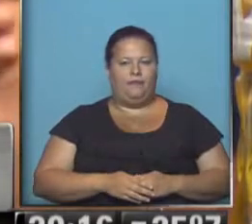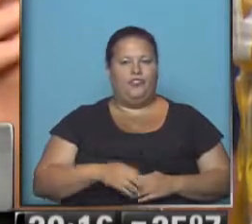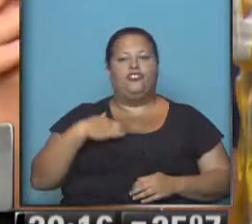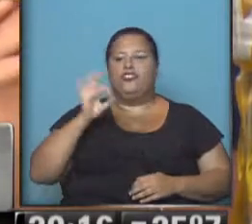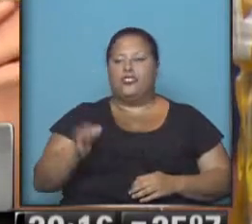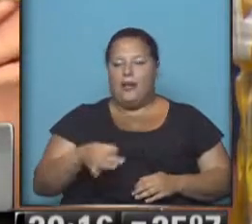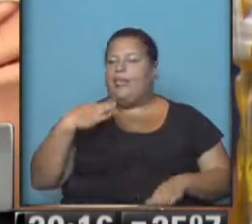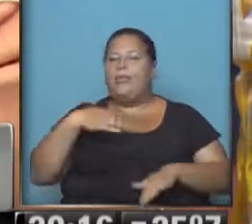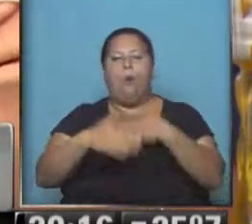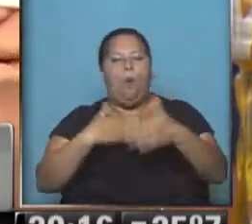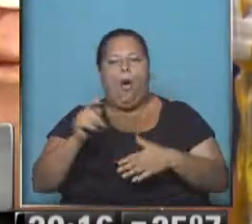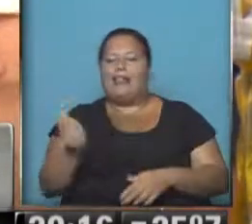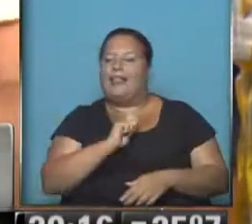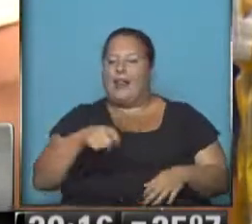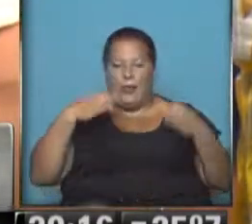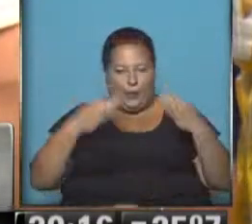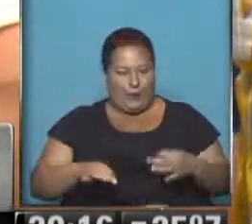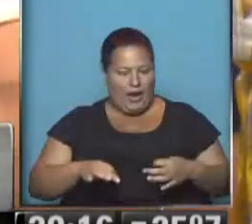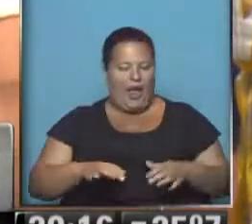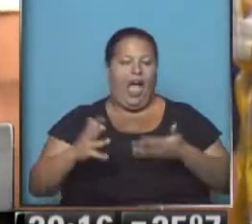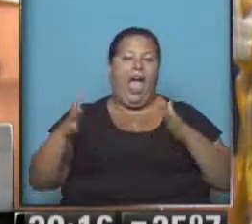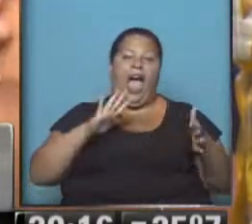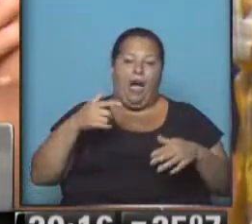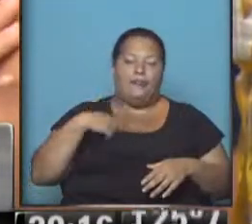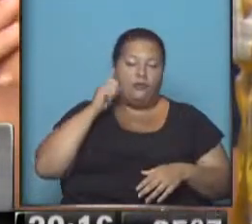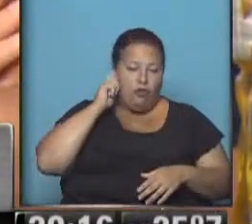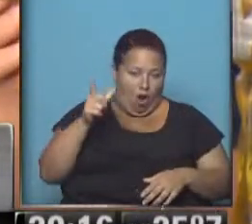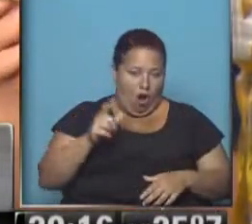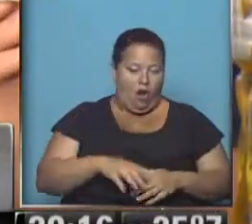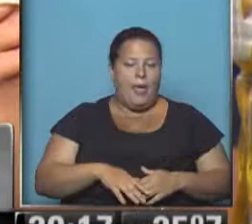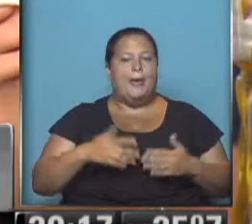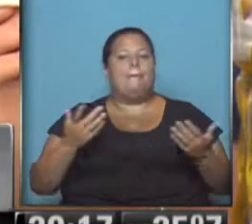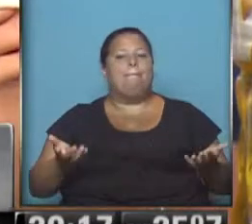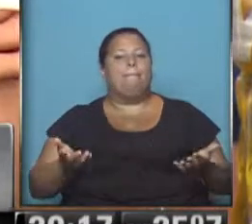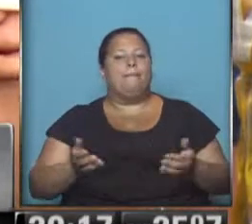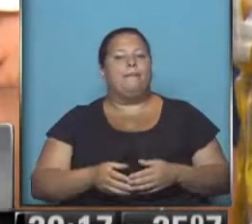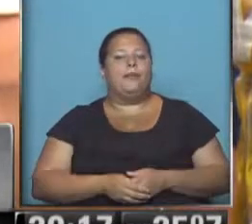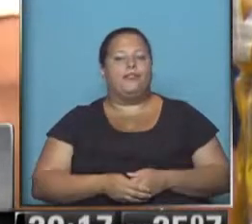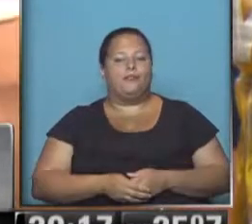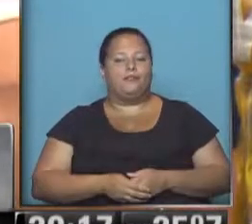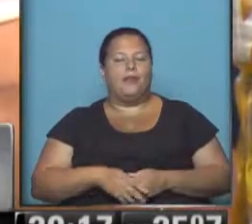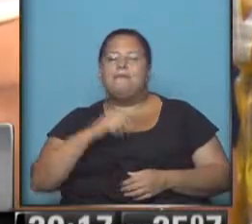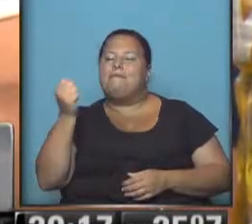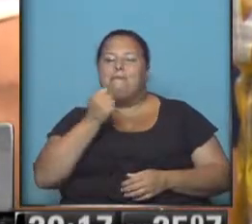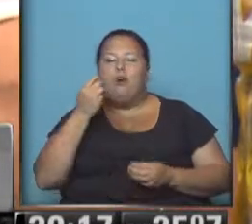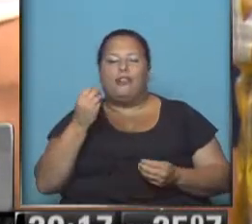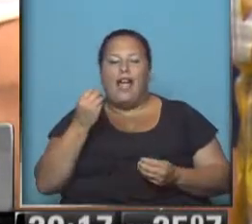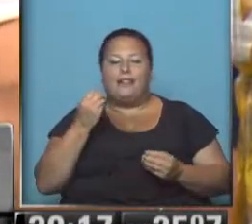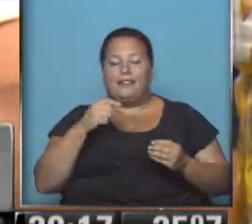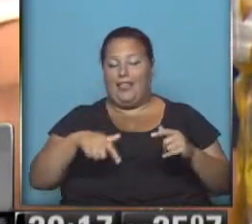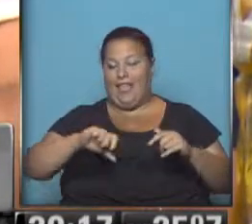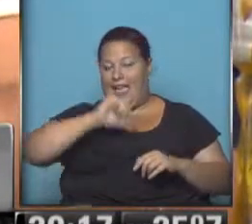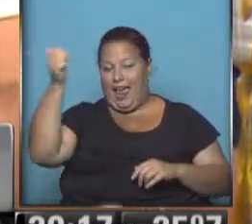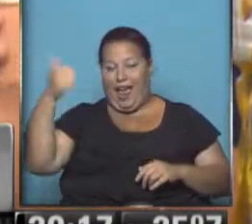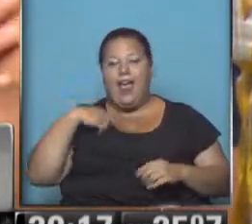Sabía que tenía que jugar un buen tenis, por momentos lo hice, pero lo más importante del triunfo